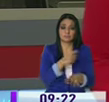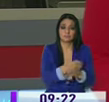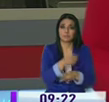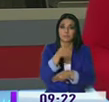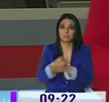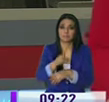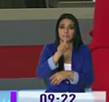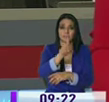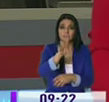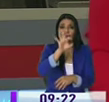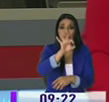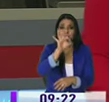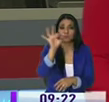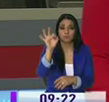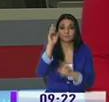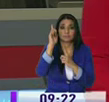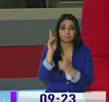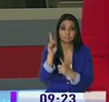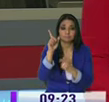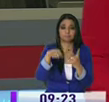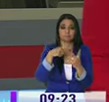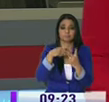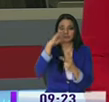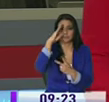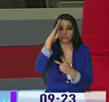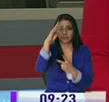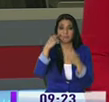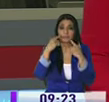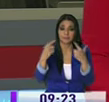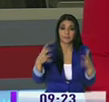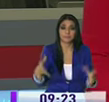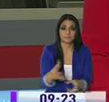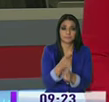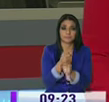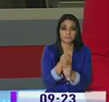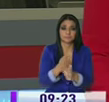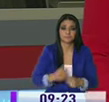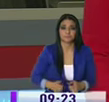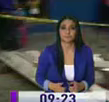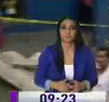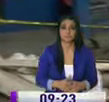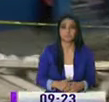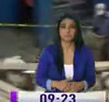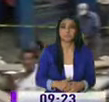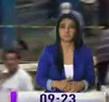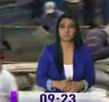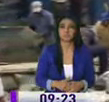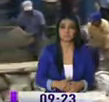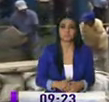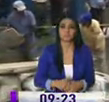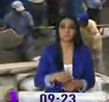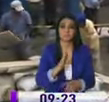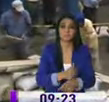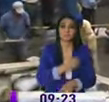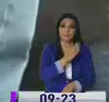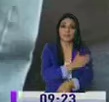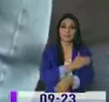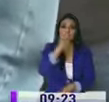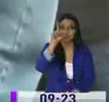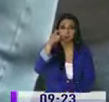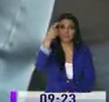de 199 efectivos entre militares y policías para ejecutarlo tras la declaratoria del estado de excepción